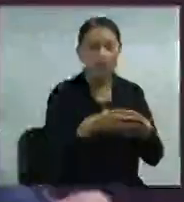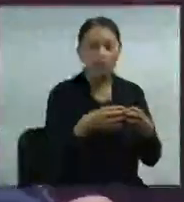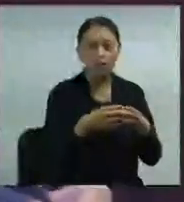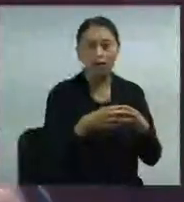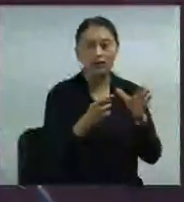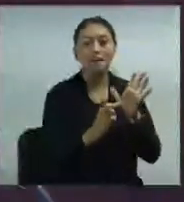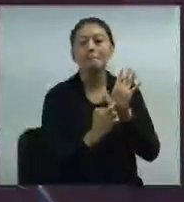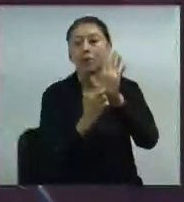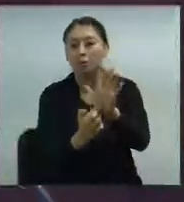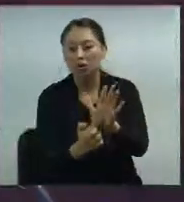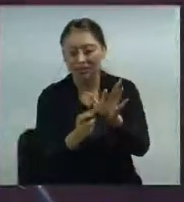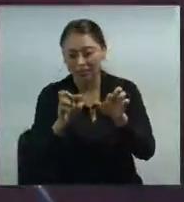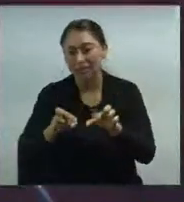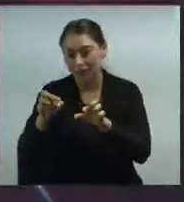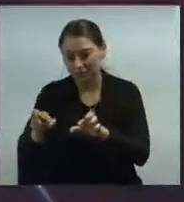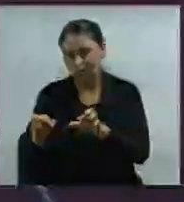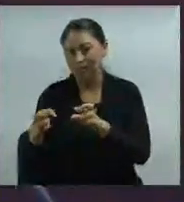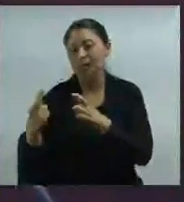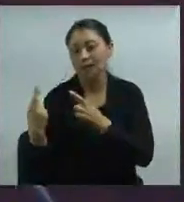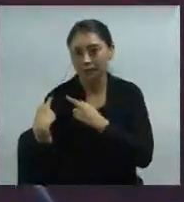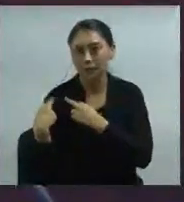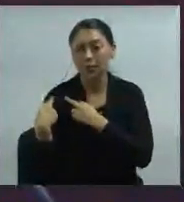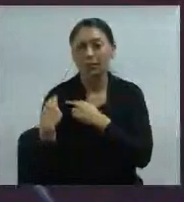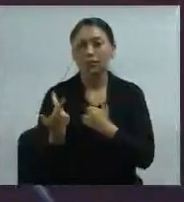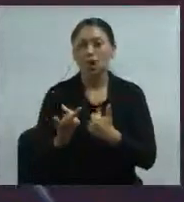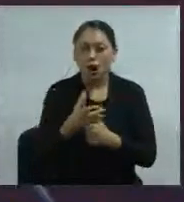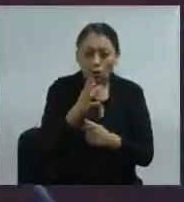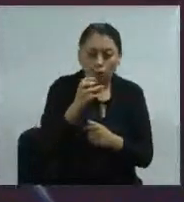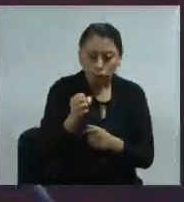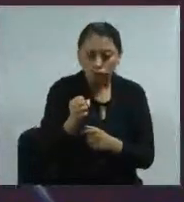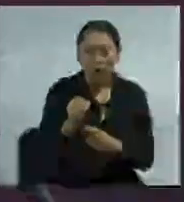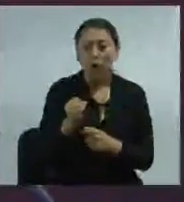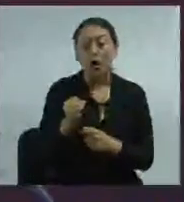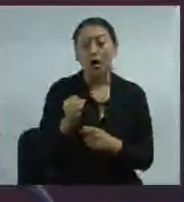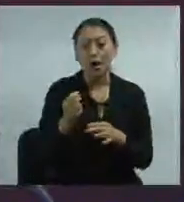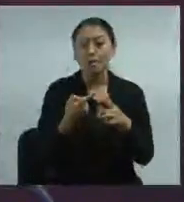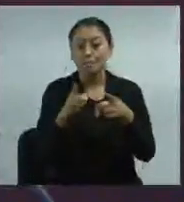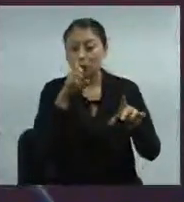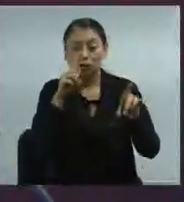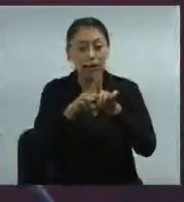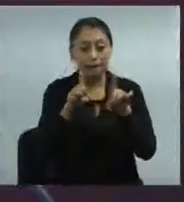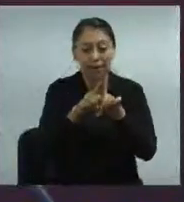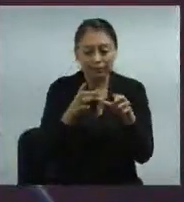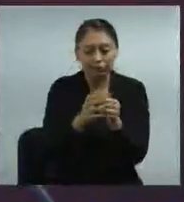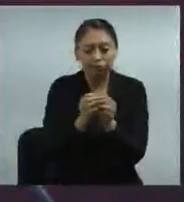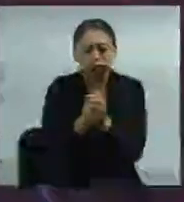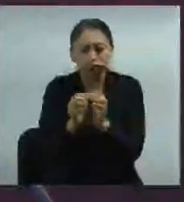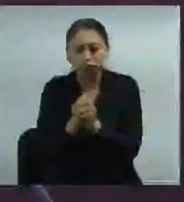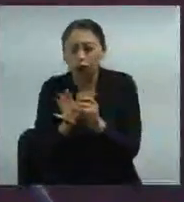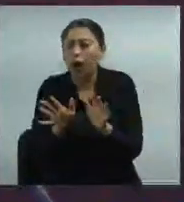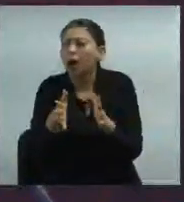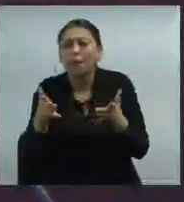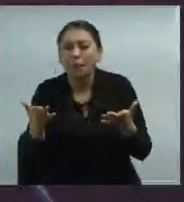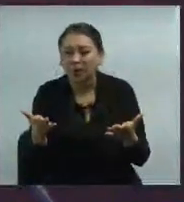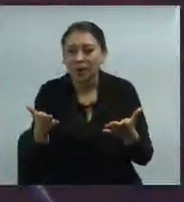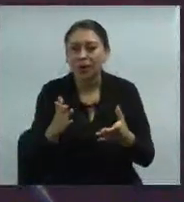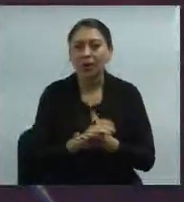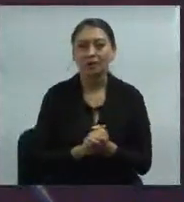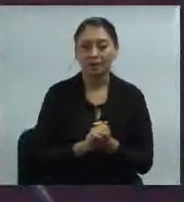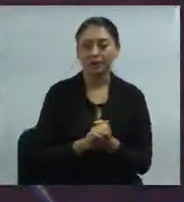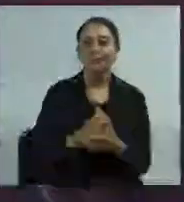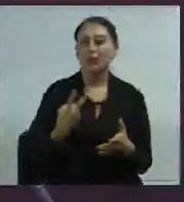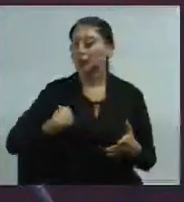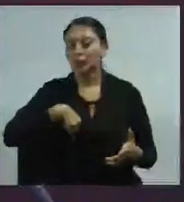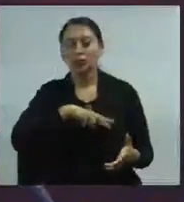postulación. Y me llama la atención, pero sobre todo me preocupa, presidente, primero porque